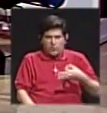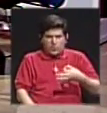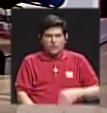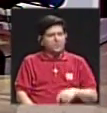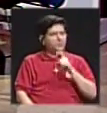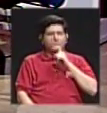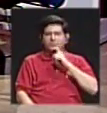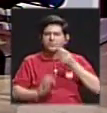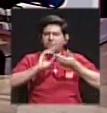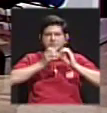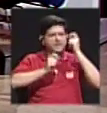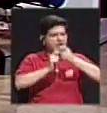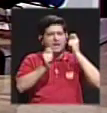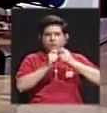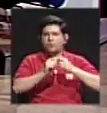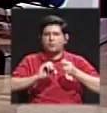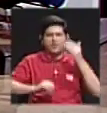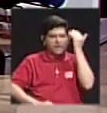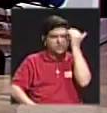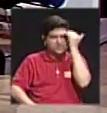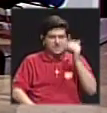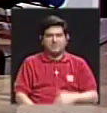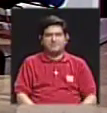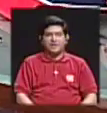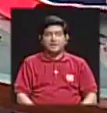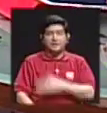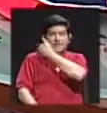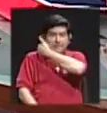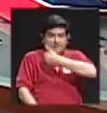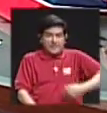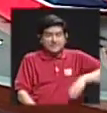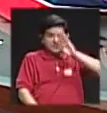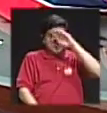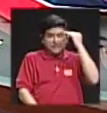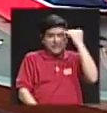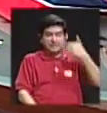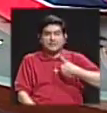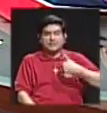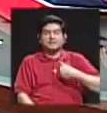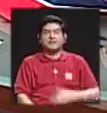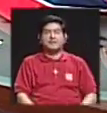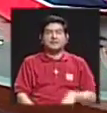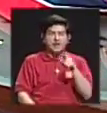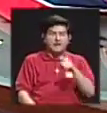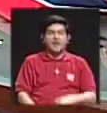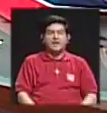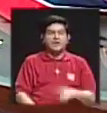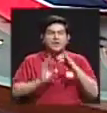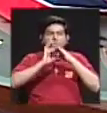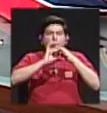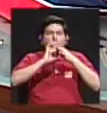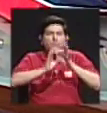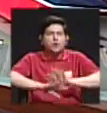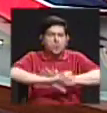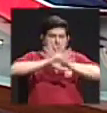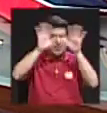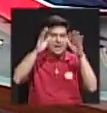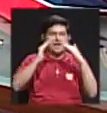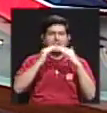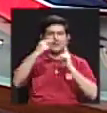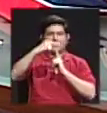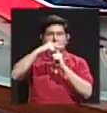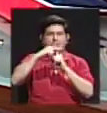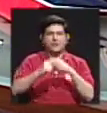calcular en números redondos, sabiendo que la presidenta Chinchilla ha tenido un contubernio claro y absoluto con la